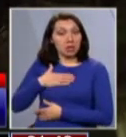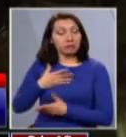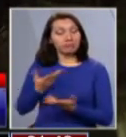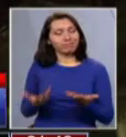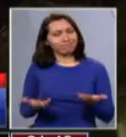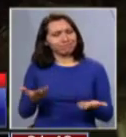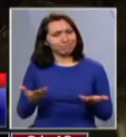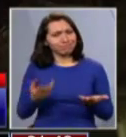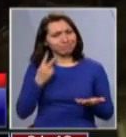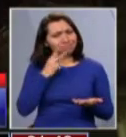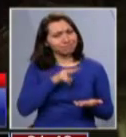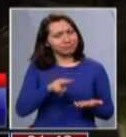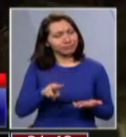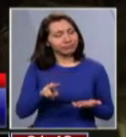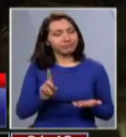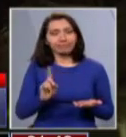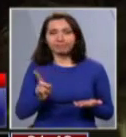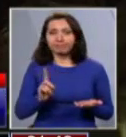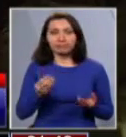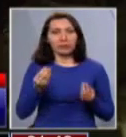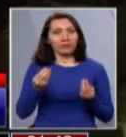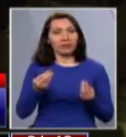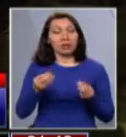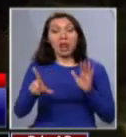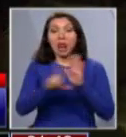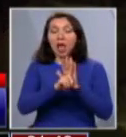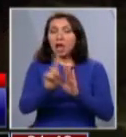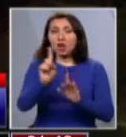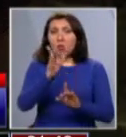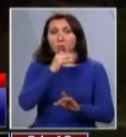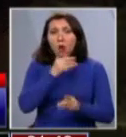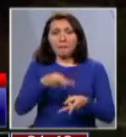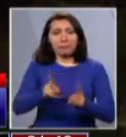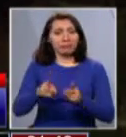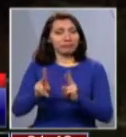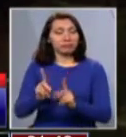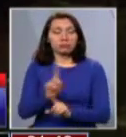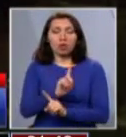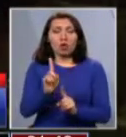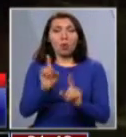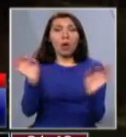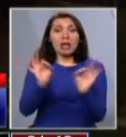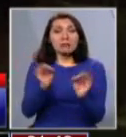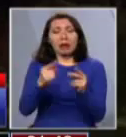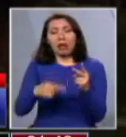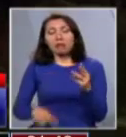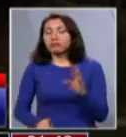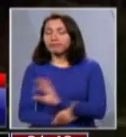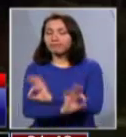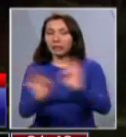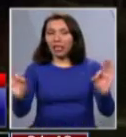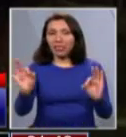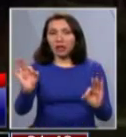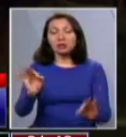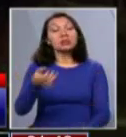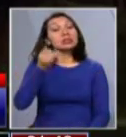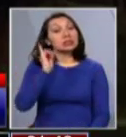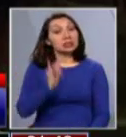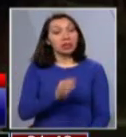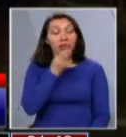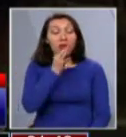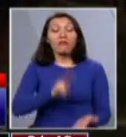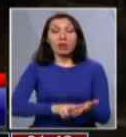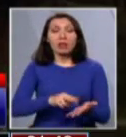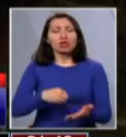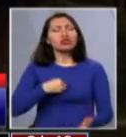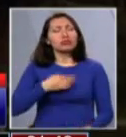se está yendo se está haciendo algo que la ley no permite y qué así que no hay justificación mónica estoy diciendo si es que de verdad